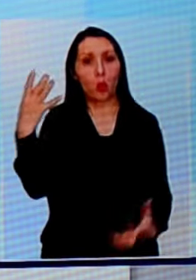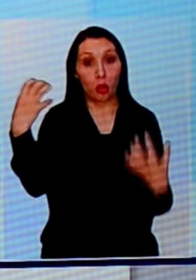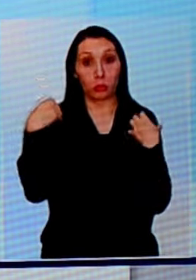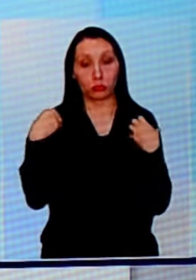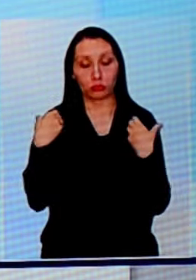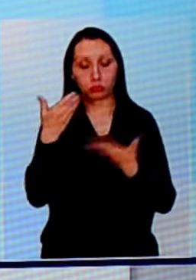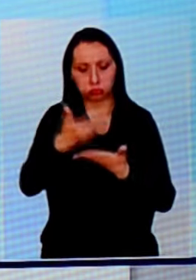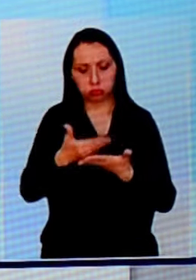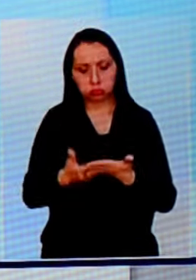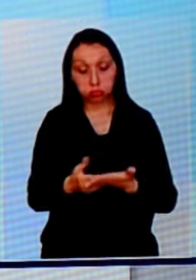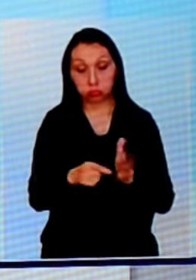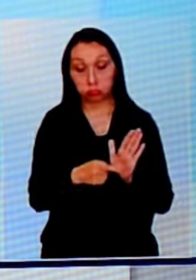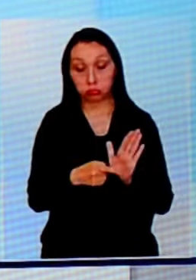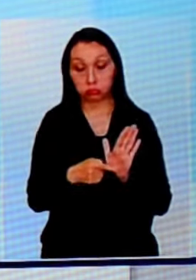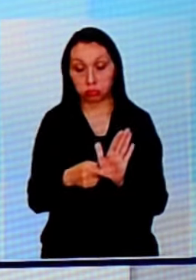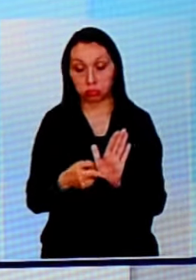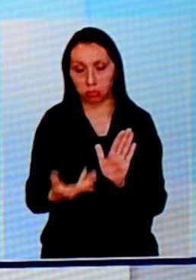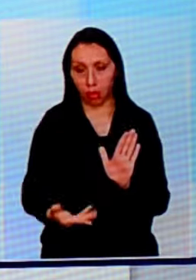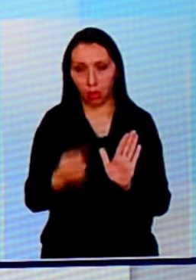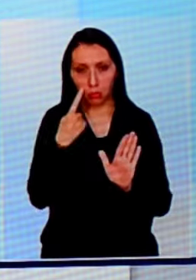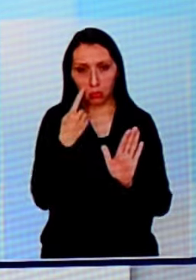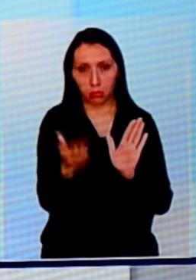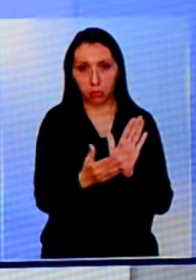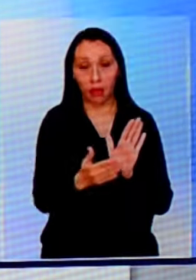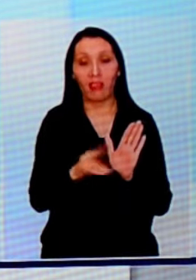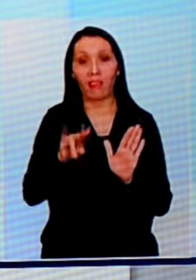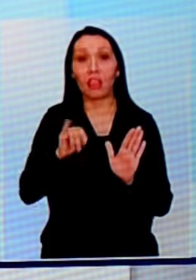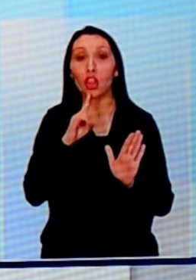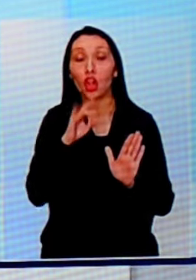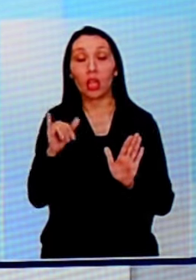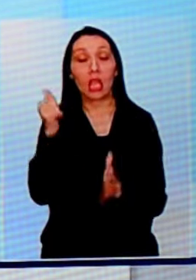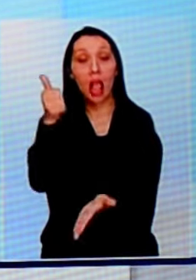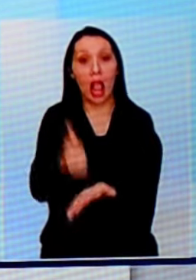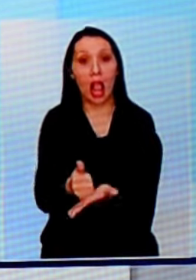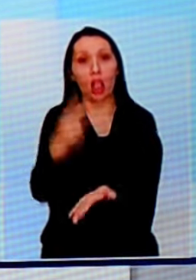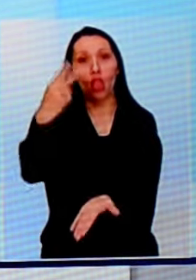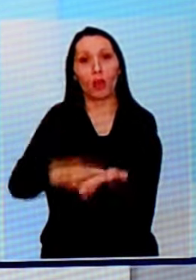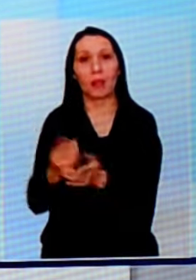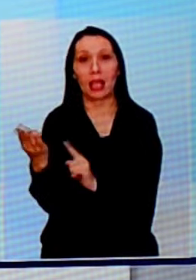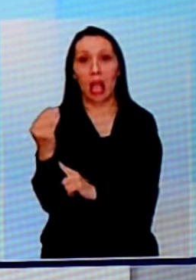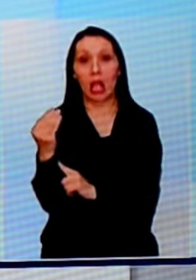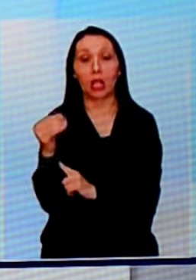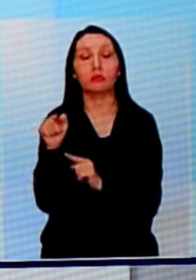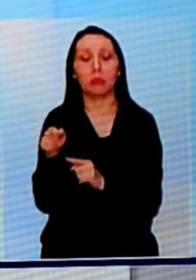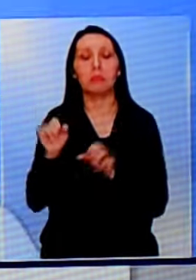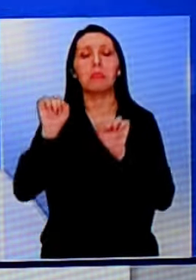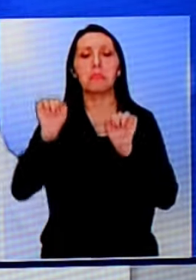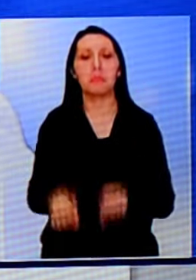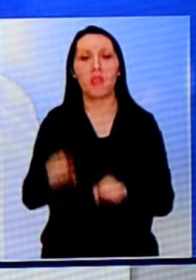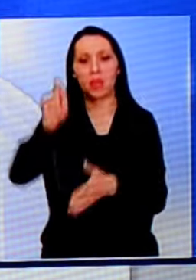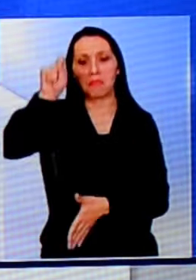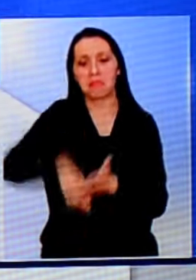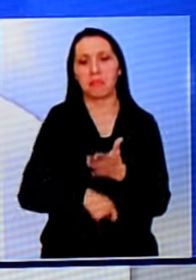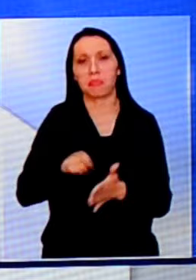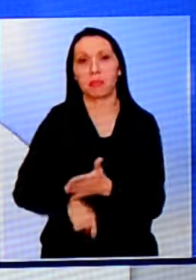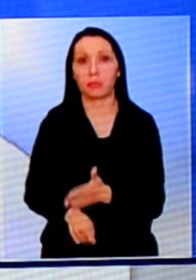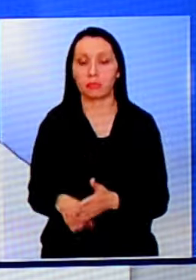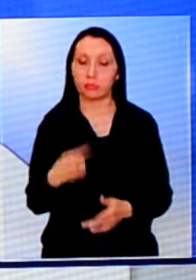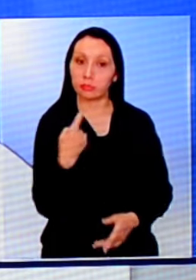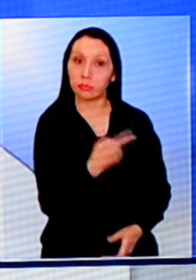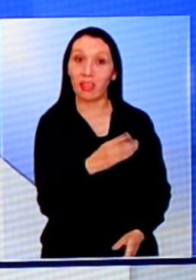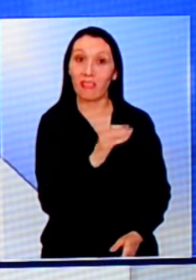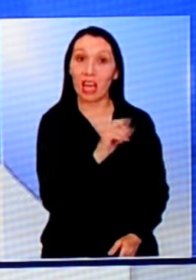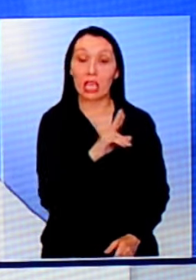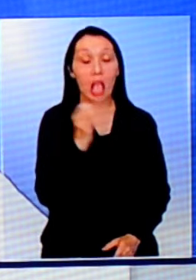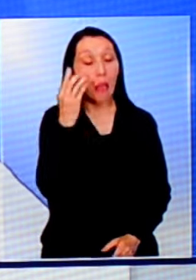acá, ¿cierto? Dice Cristian Vitori, alcalde, fue el 2014 quien aprobó. Catherine Barriga aprendió poco